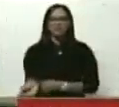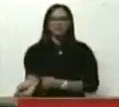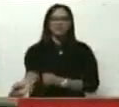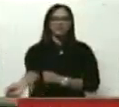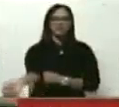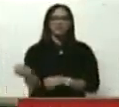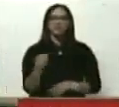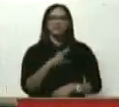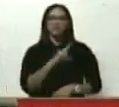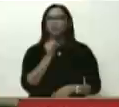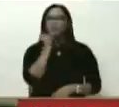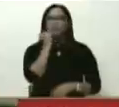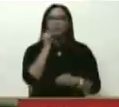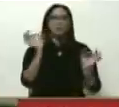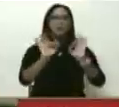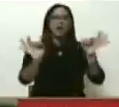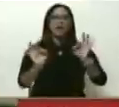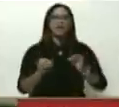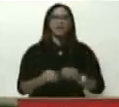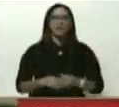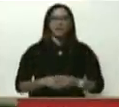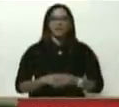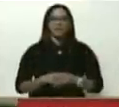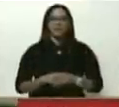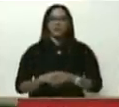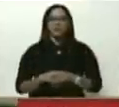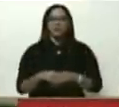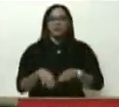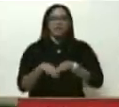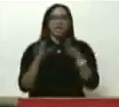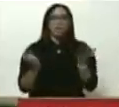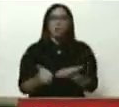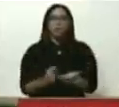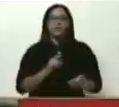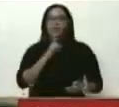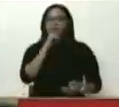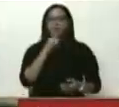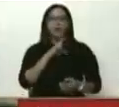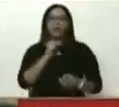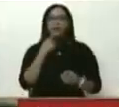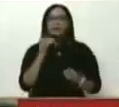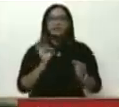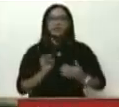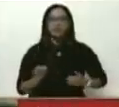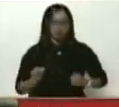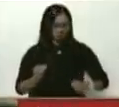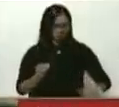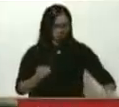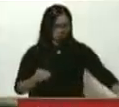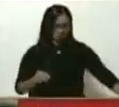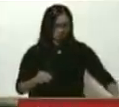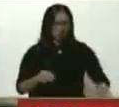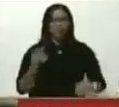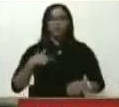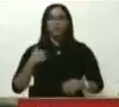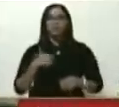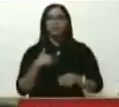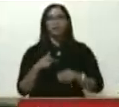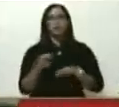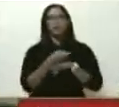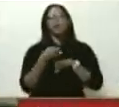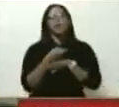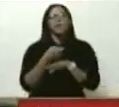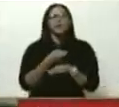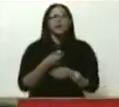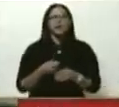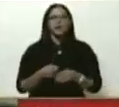nadie. Y el mundo se va a quedar callado y no van a decir nada y que se consuma un golpe de Estado más promovido por los